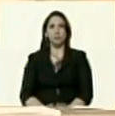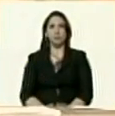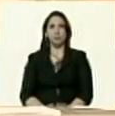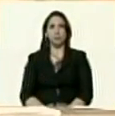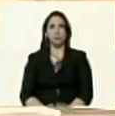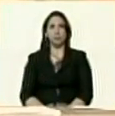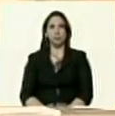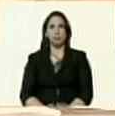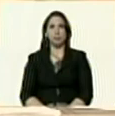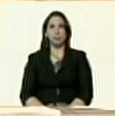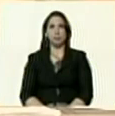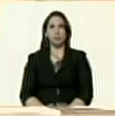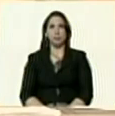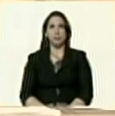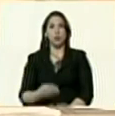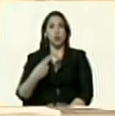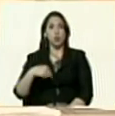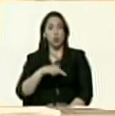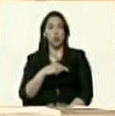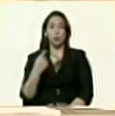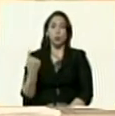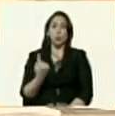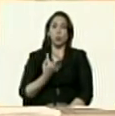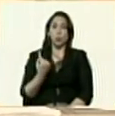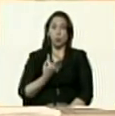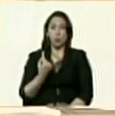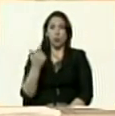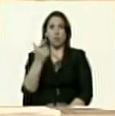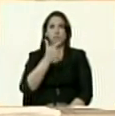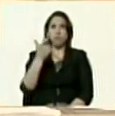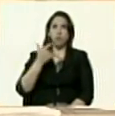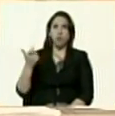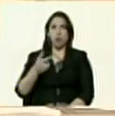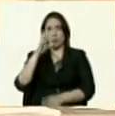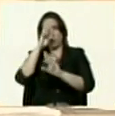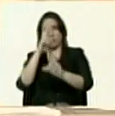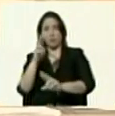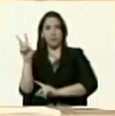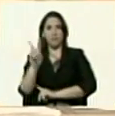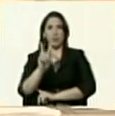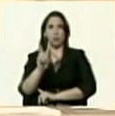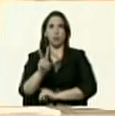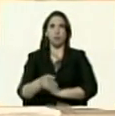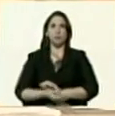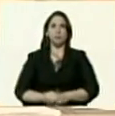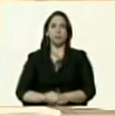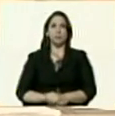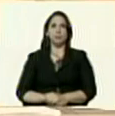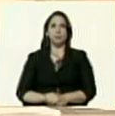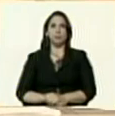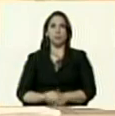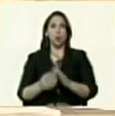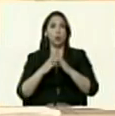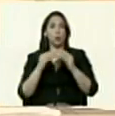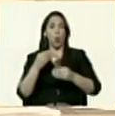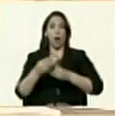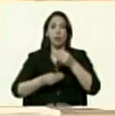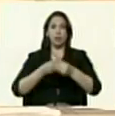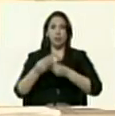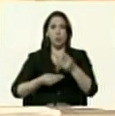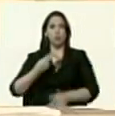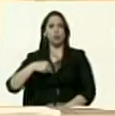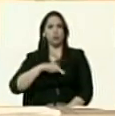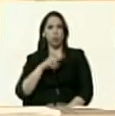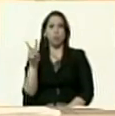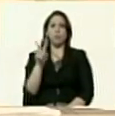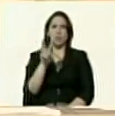Y nosotros lo único que buscamos es que se respete a Venezuela. Todo lo que hacemos, lo hacemos por